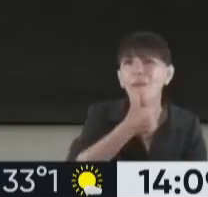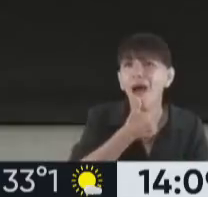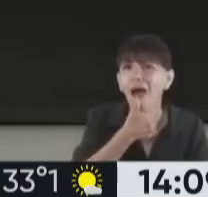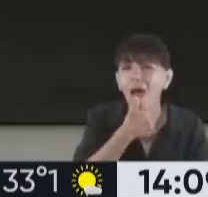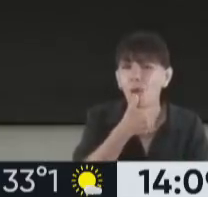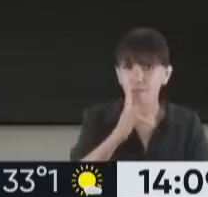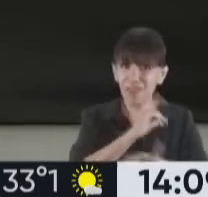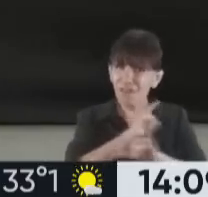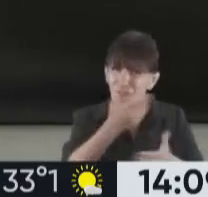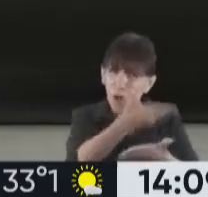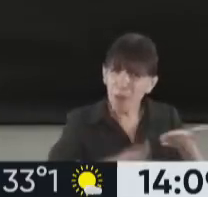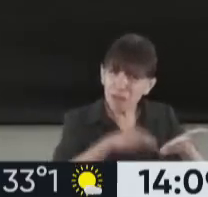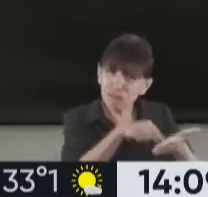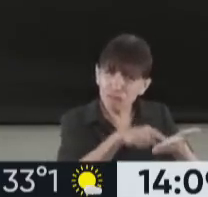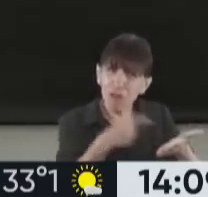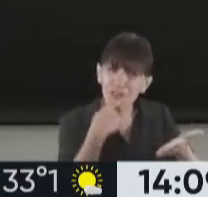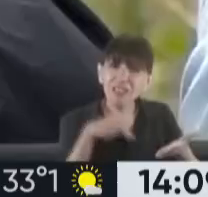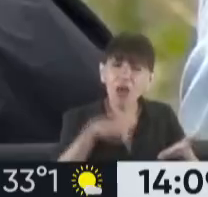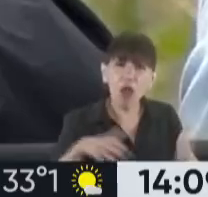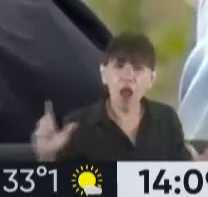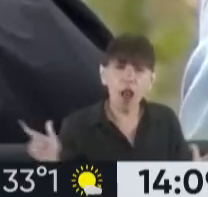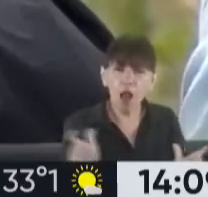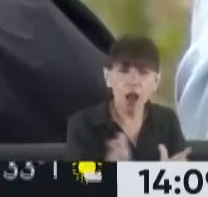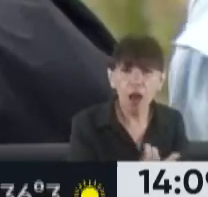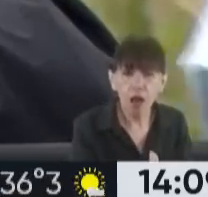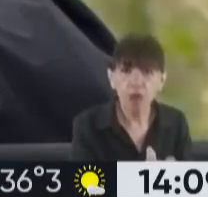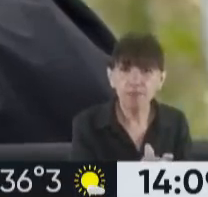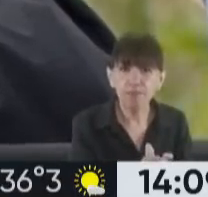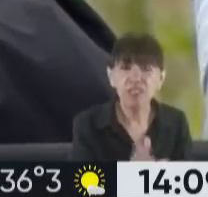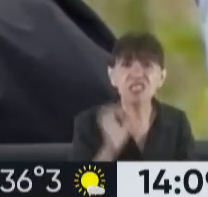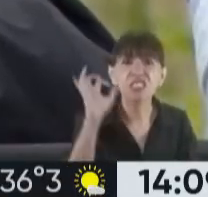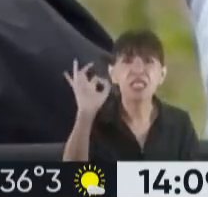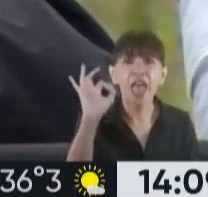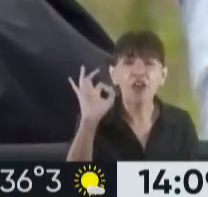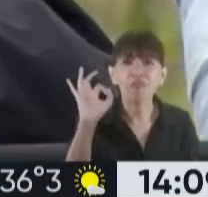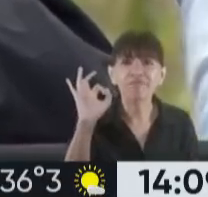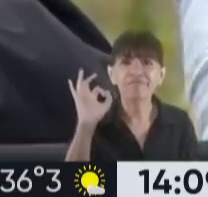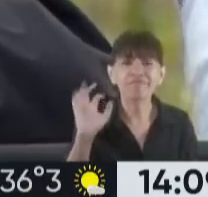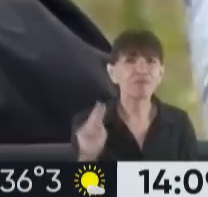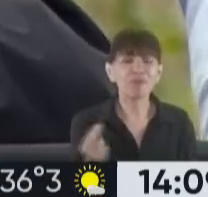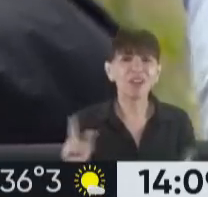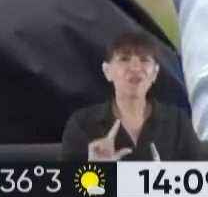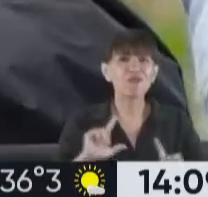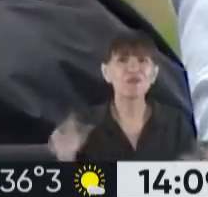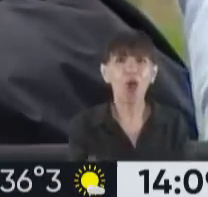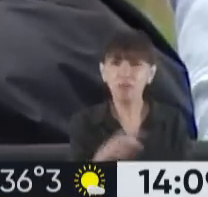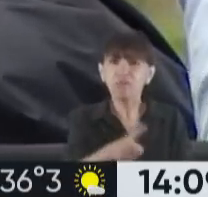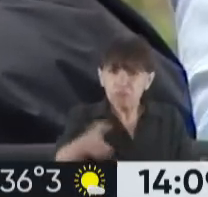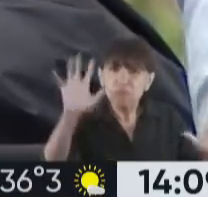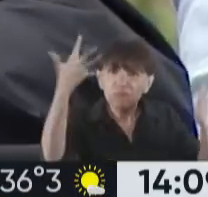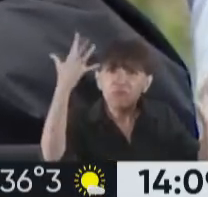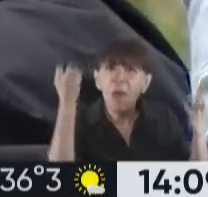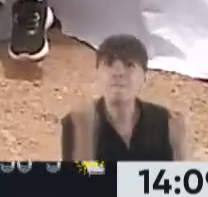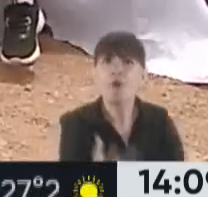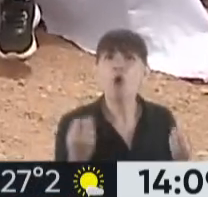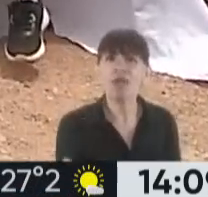datos dicen que la mortalidad es cero, por esas causas. Y eso está muy bien. Eso es algo